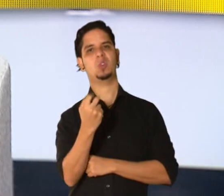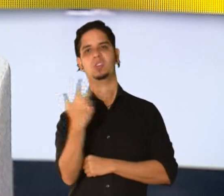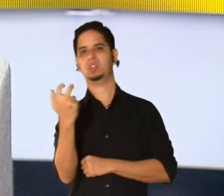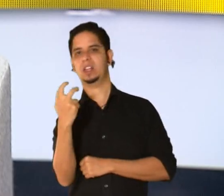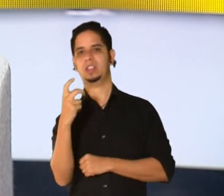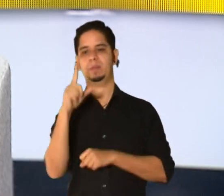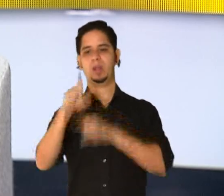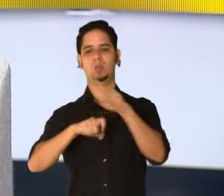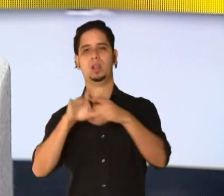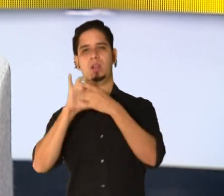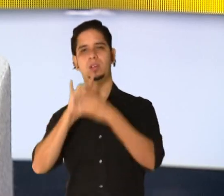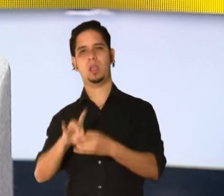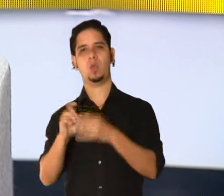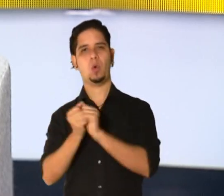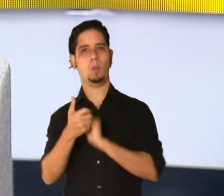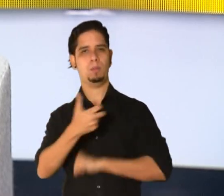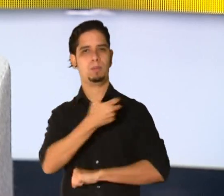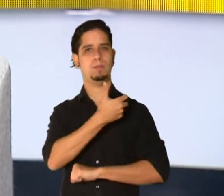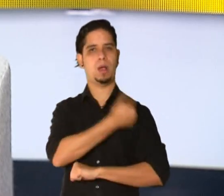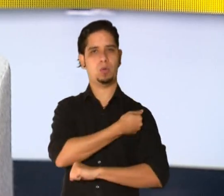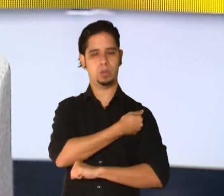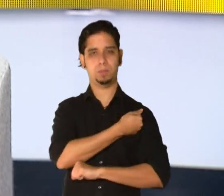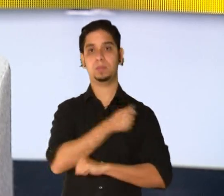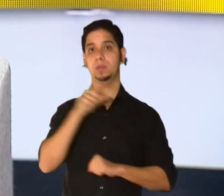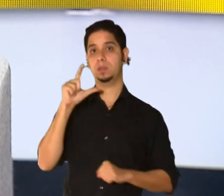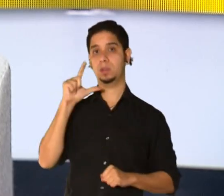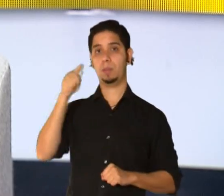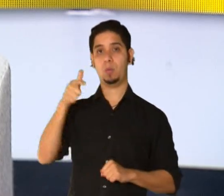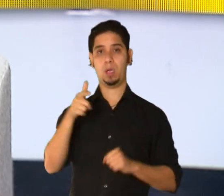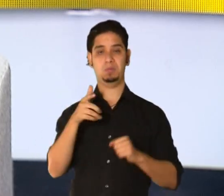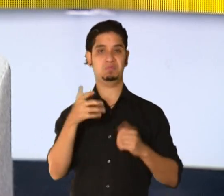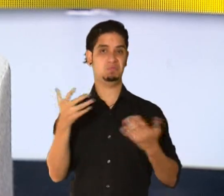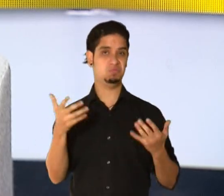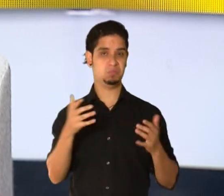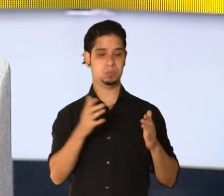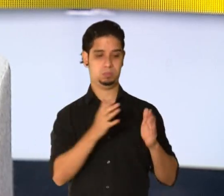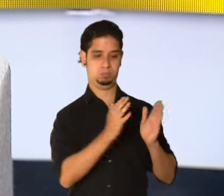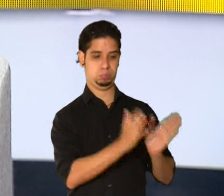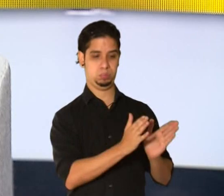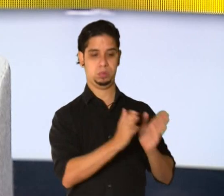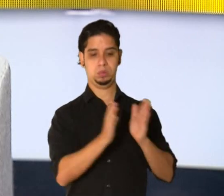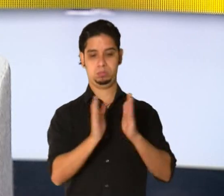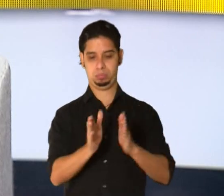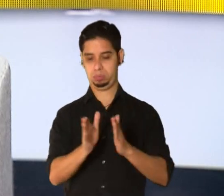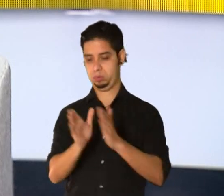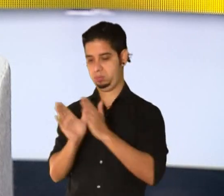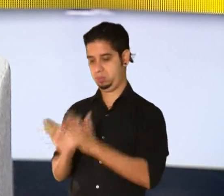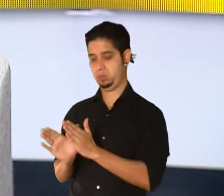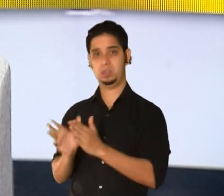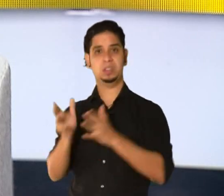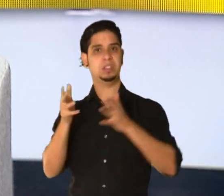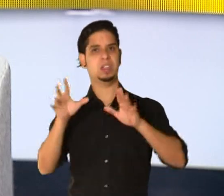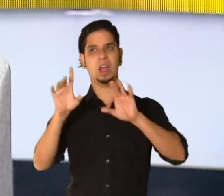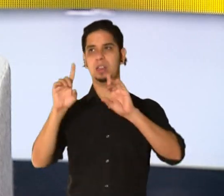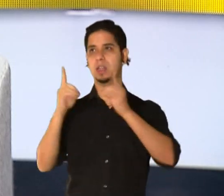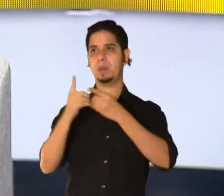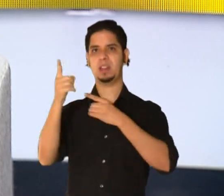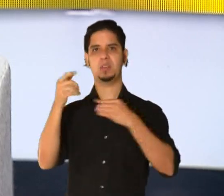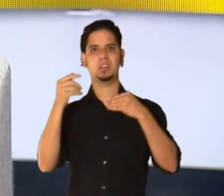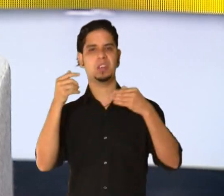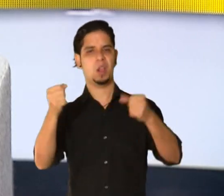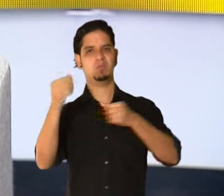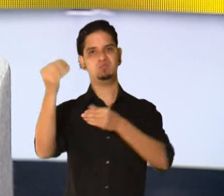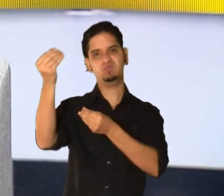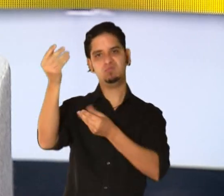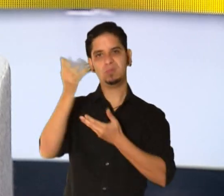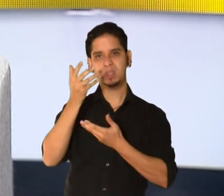vacuna. Y después, más tarde, ya el Departamento de Salud nos ha dado señales de